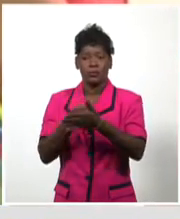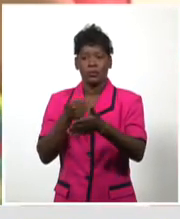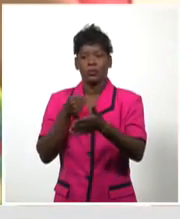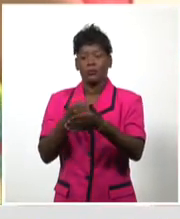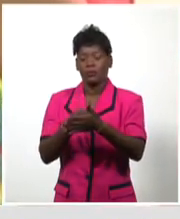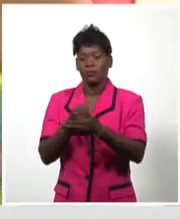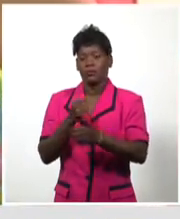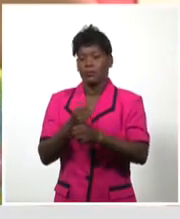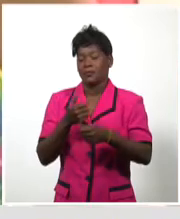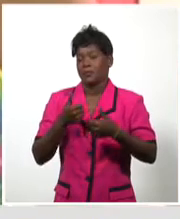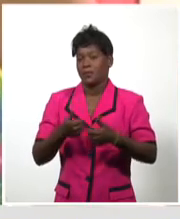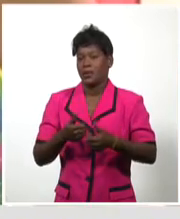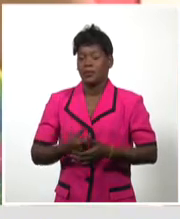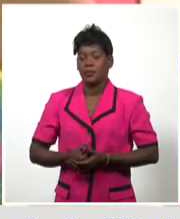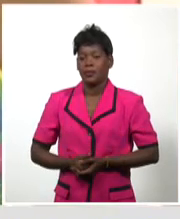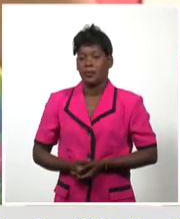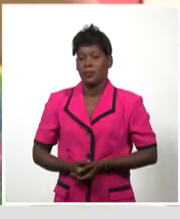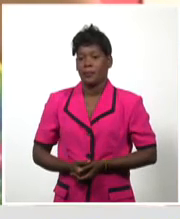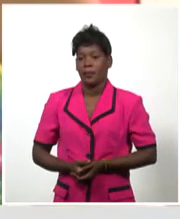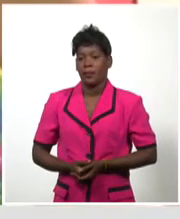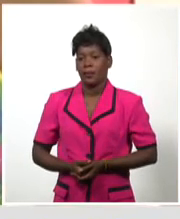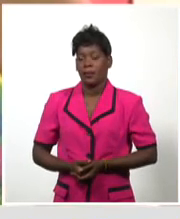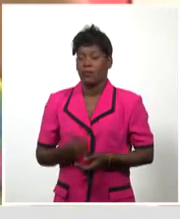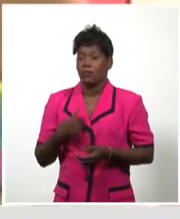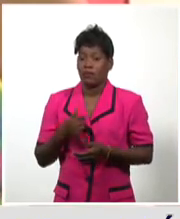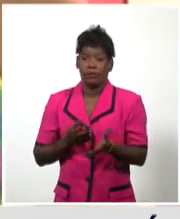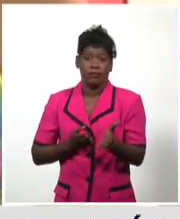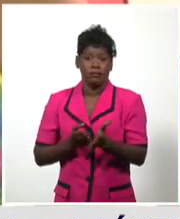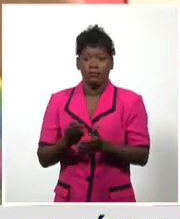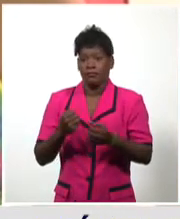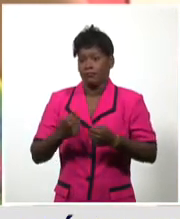problema. Y nada, aquí estaré ya hasta que